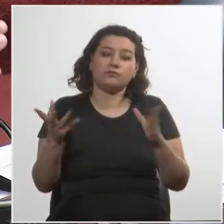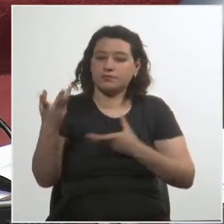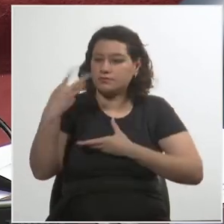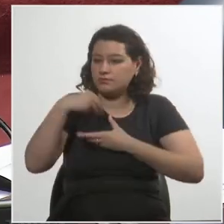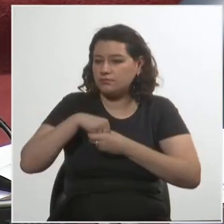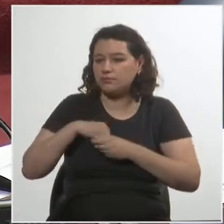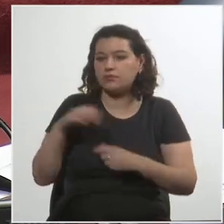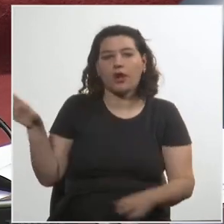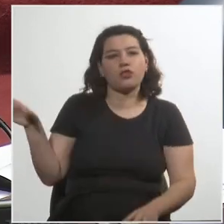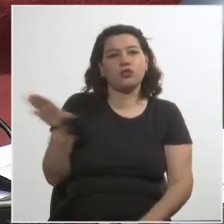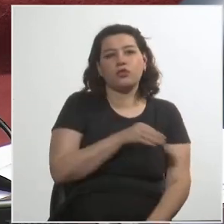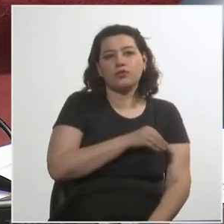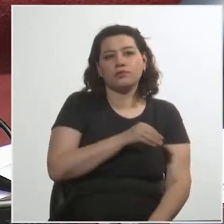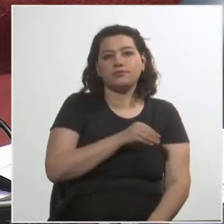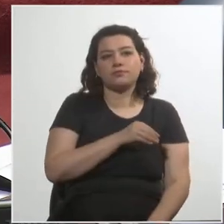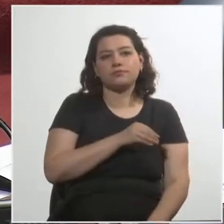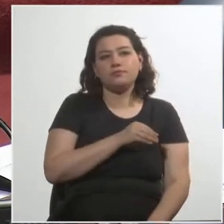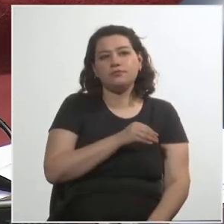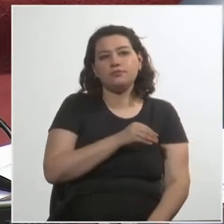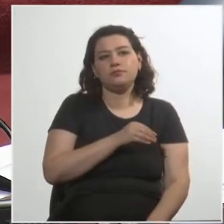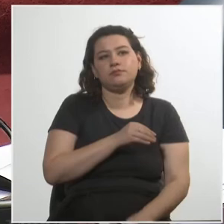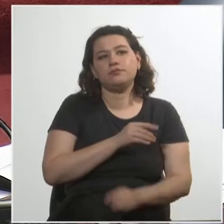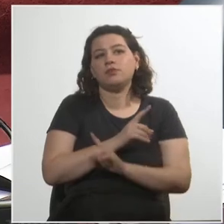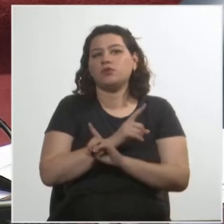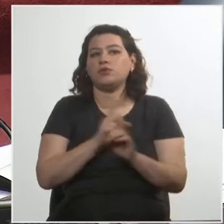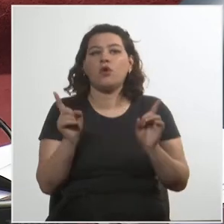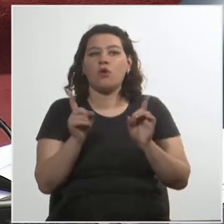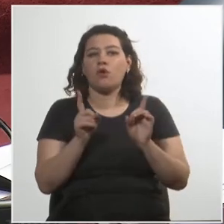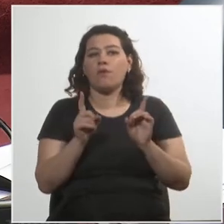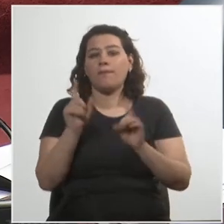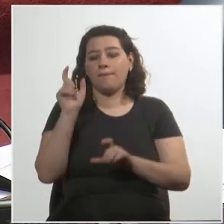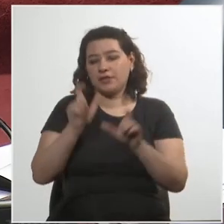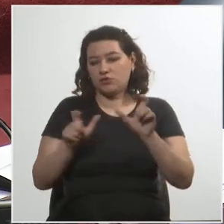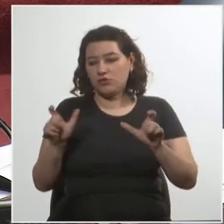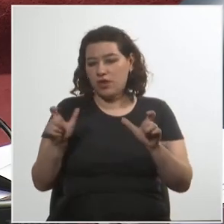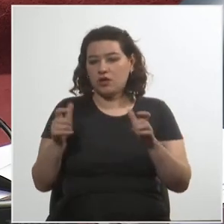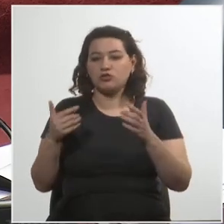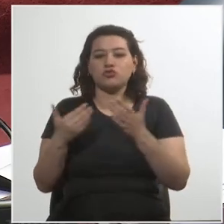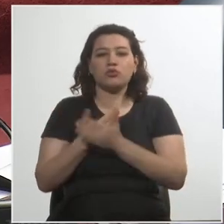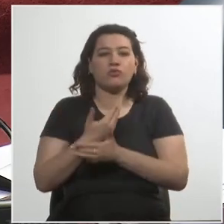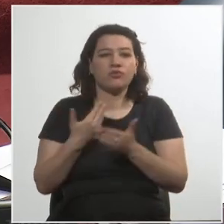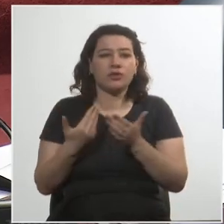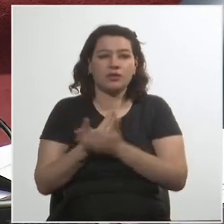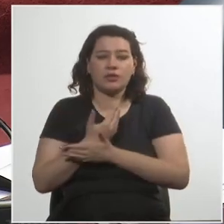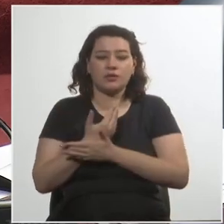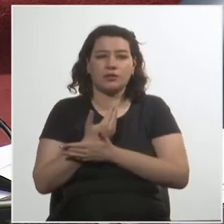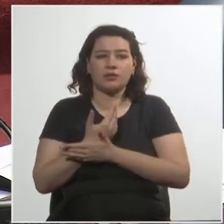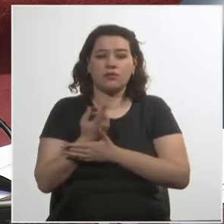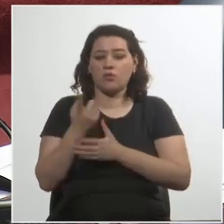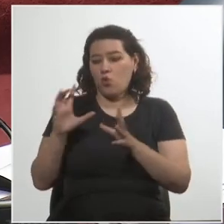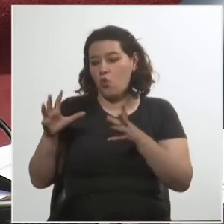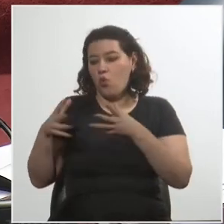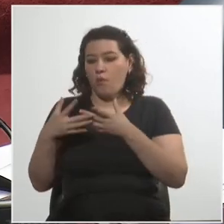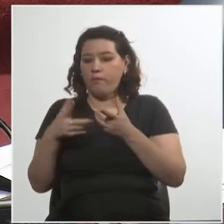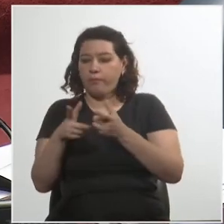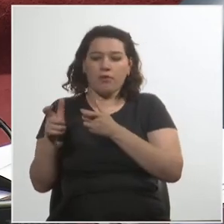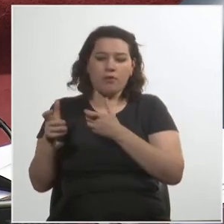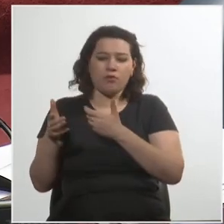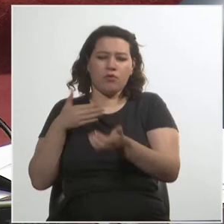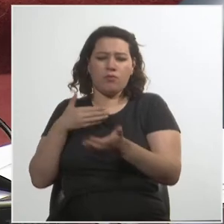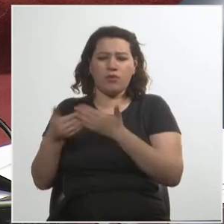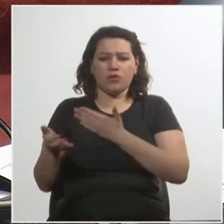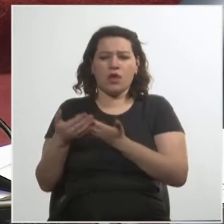incluye a todos y no a Quienes fueron afectados por un movimiento armado de un signo de